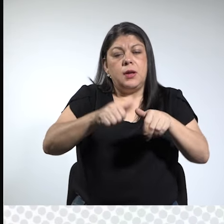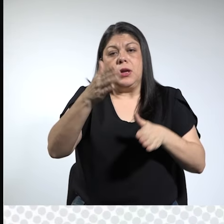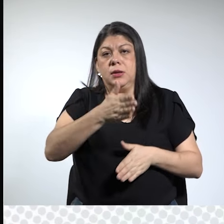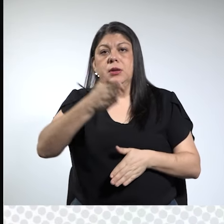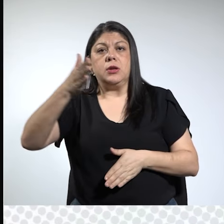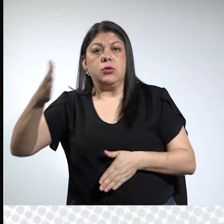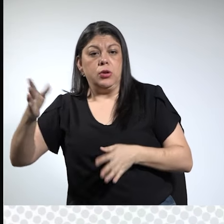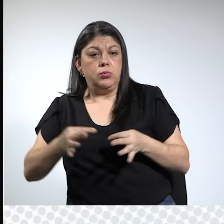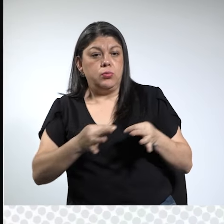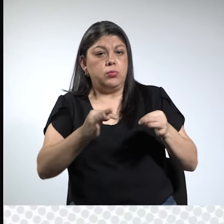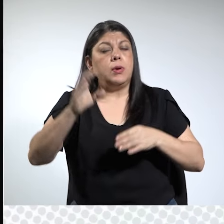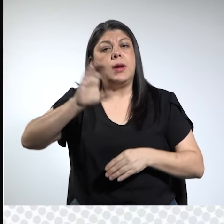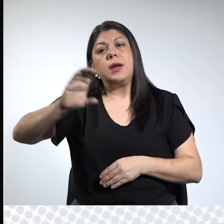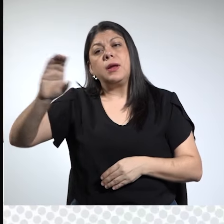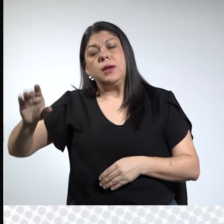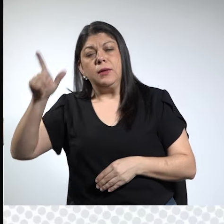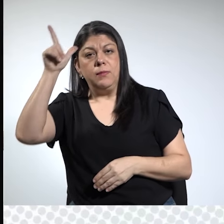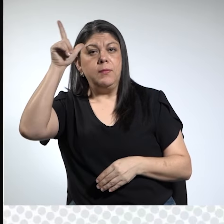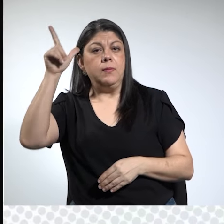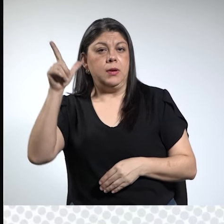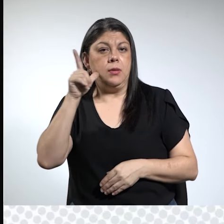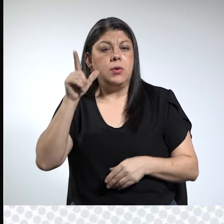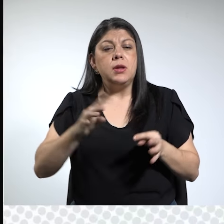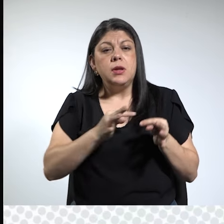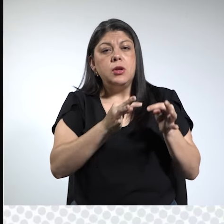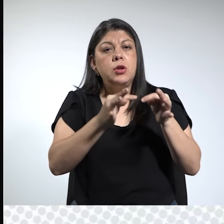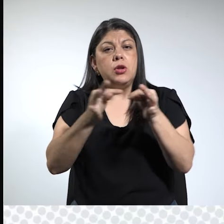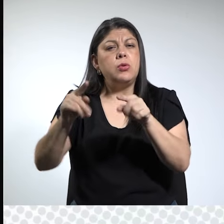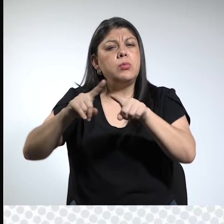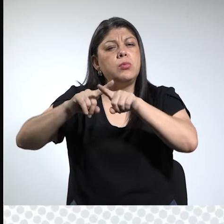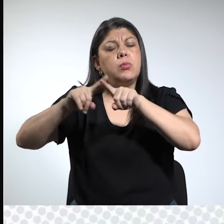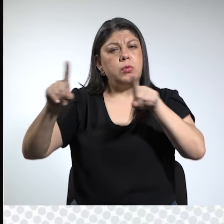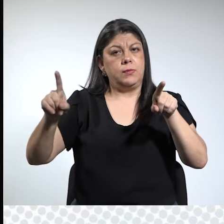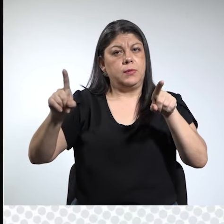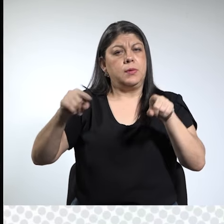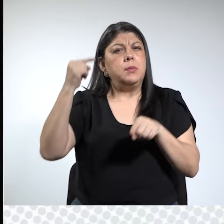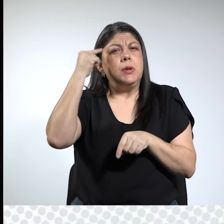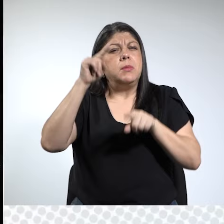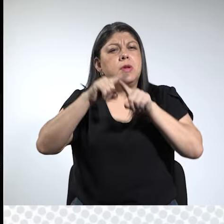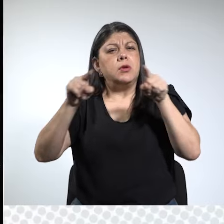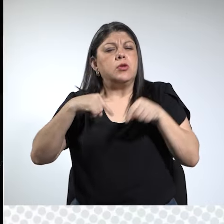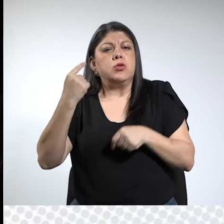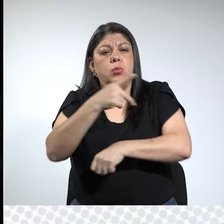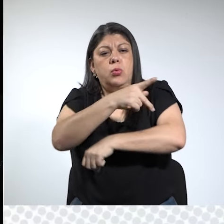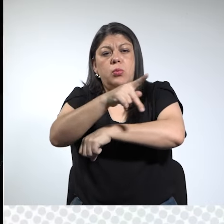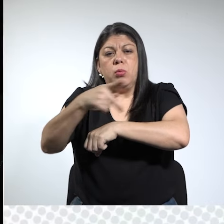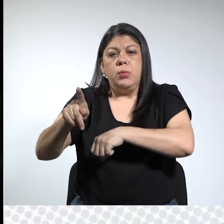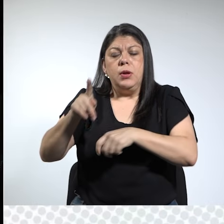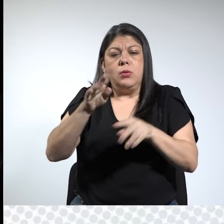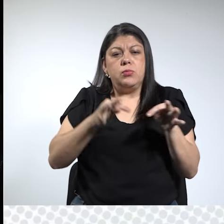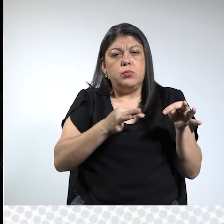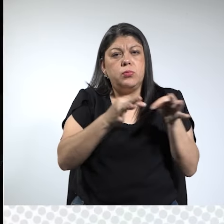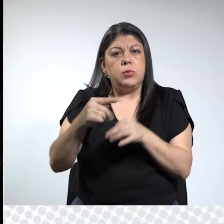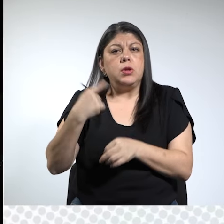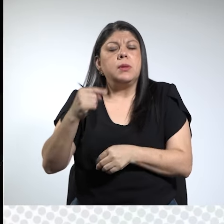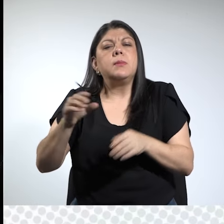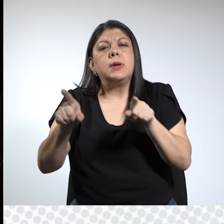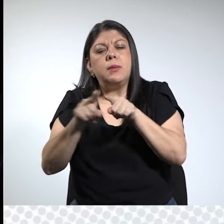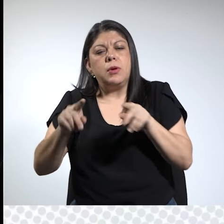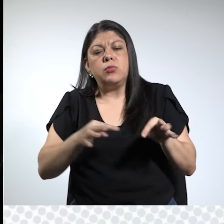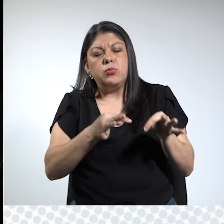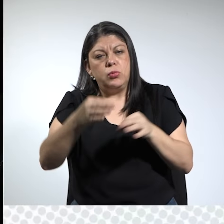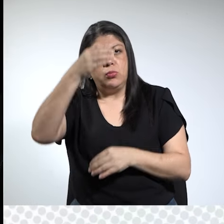sur, en el Caribe, en Limón, y ese turismo es un turismo diferente, no solo un turismo de playa, es un turismo vivencial, es un turismo